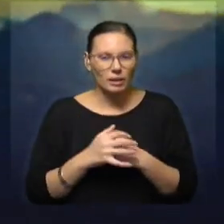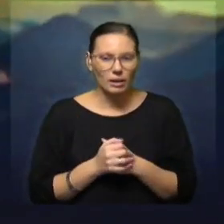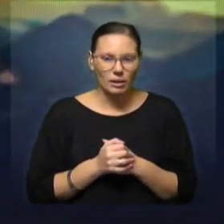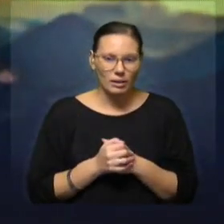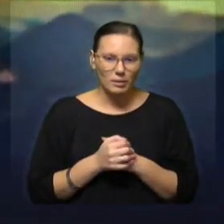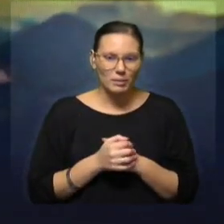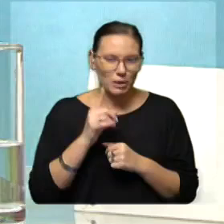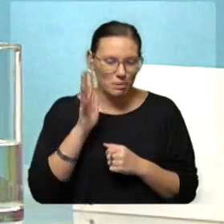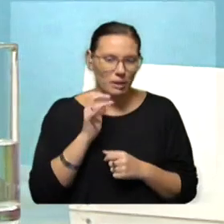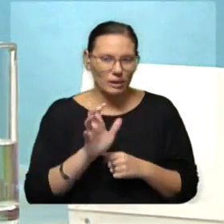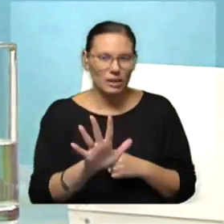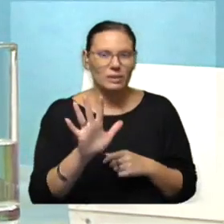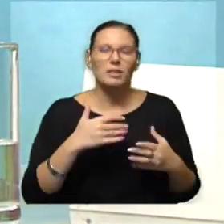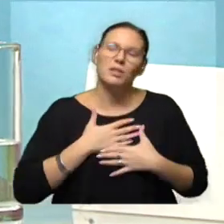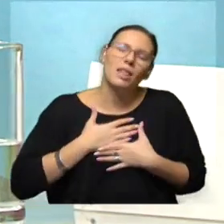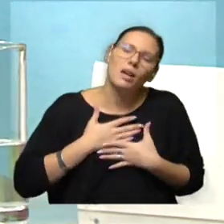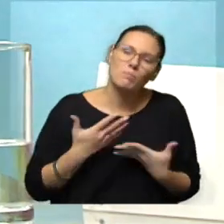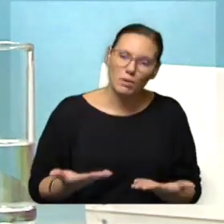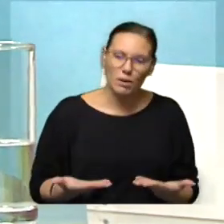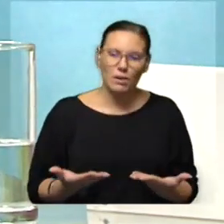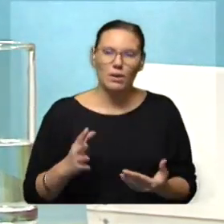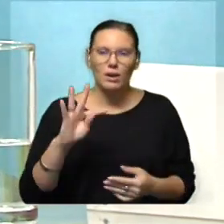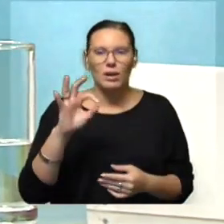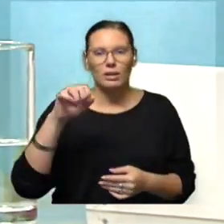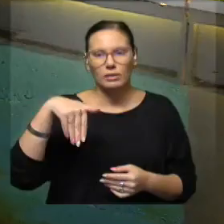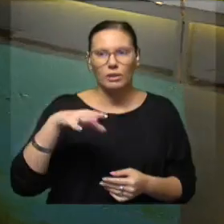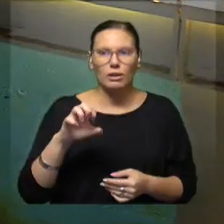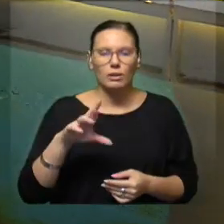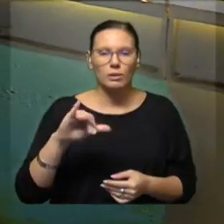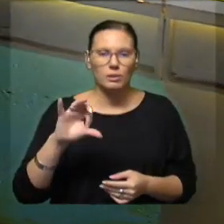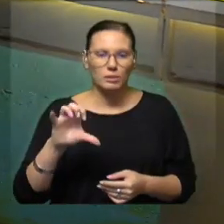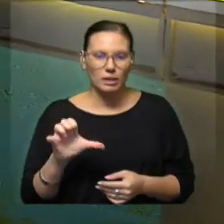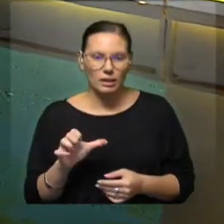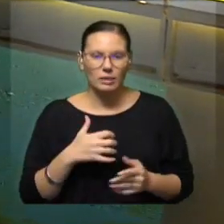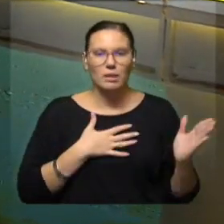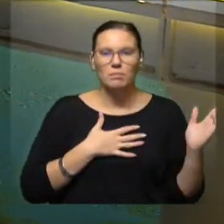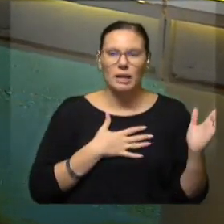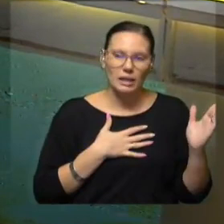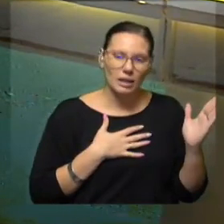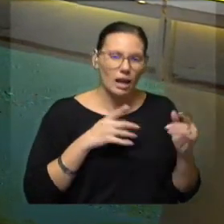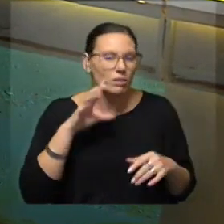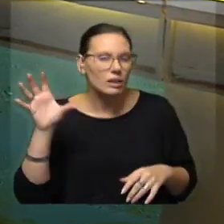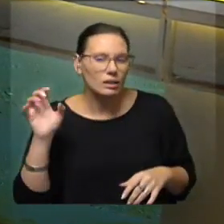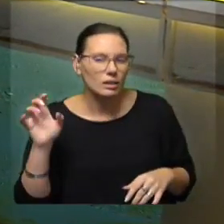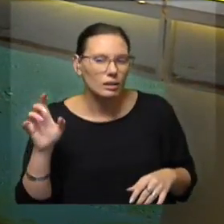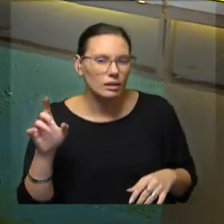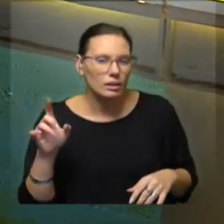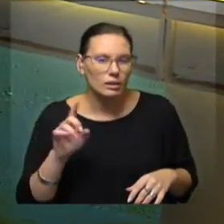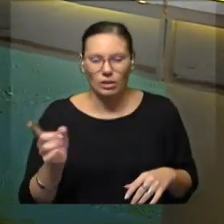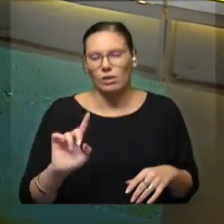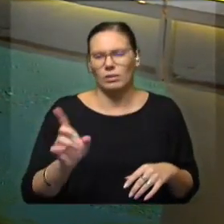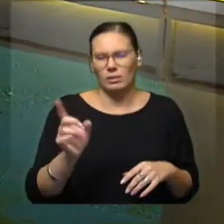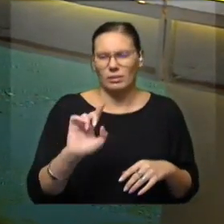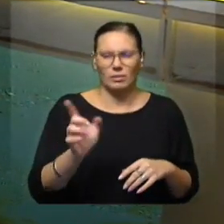no! Era una música romántica. Tom Cruise, imagínate. ¡Bailar pegado! A ver, ¿ahí lo están poniendo? No, no, no. No,